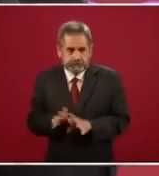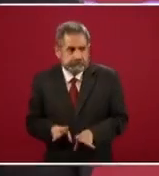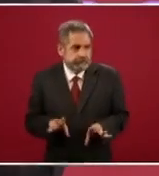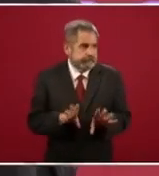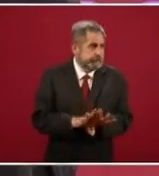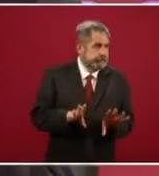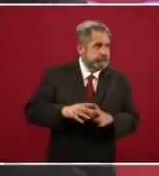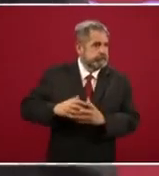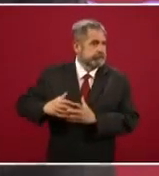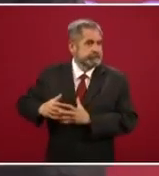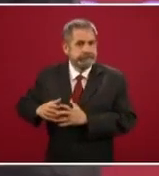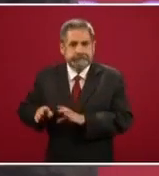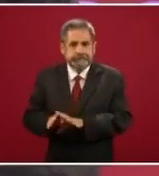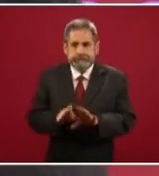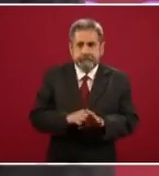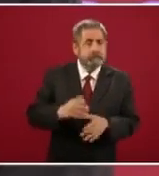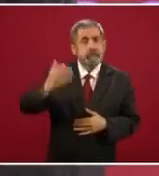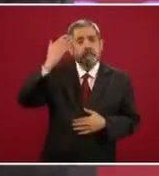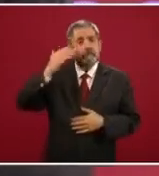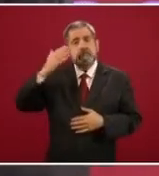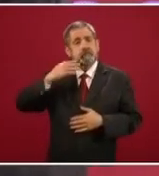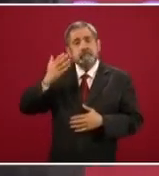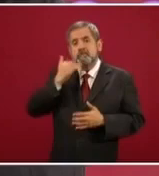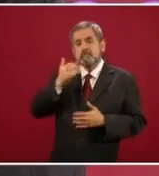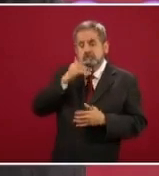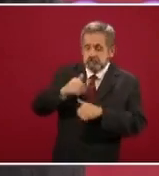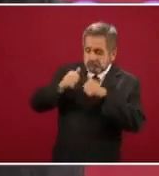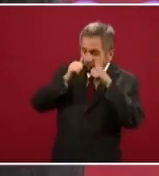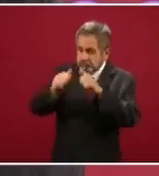para preocuparse por el bienestar de la gente.